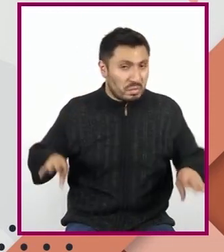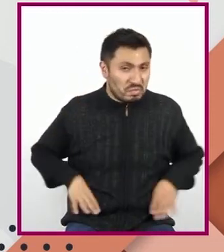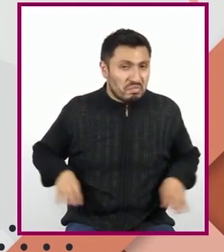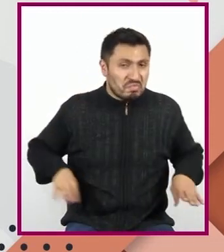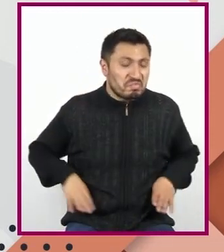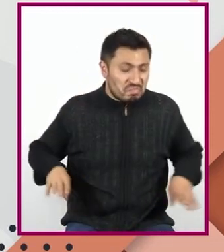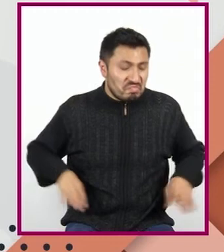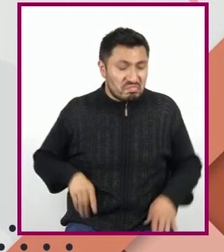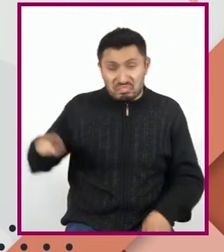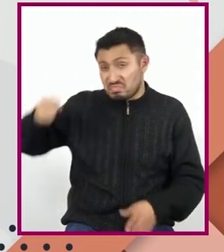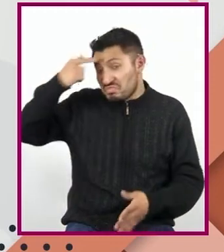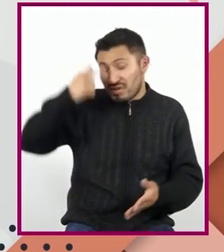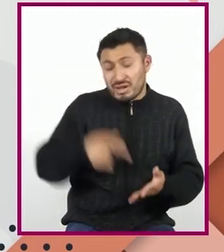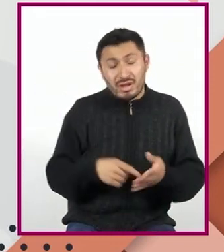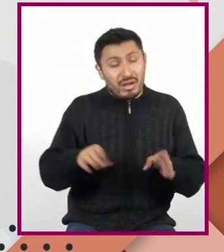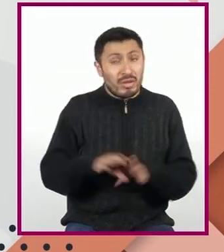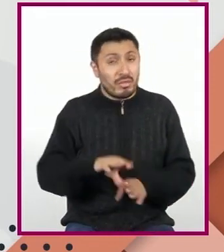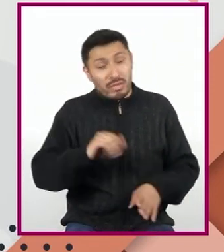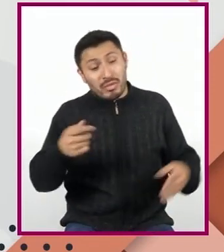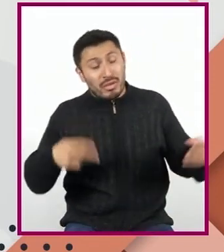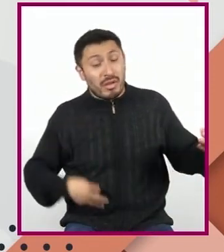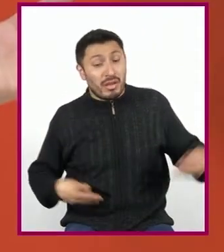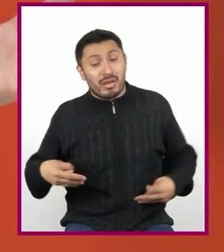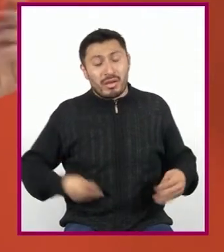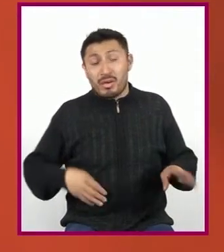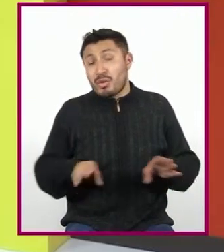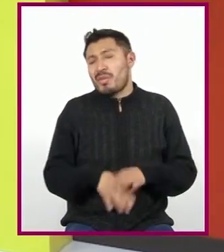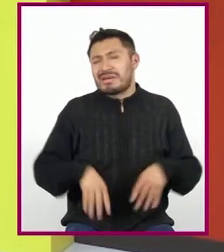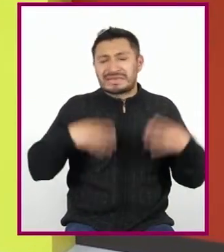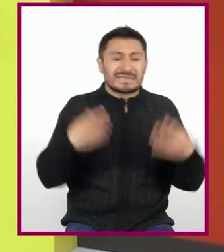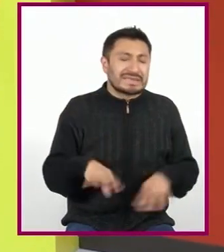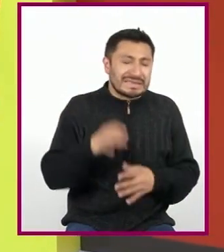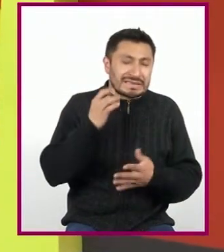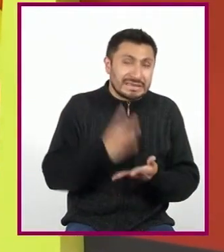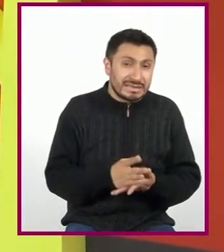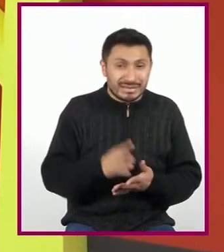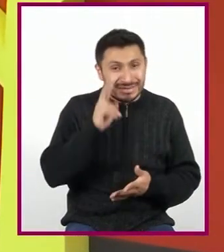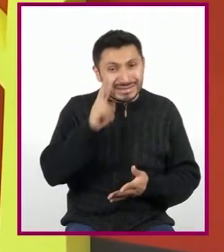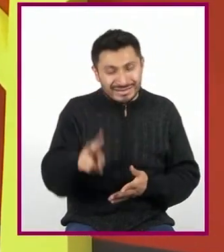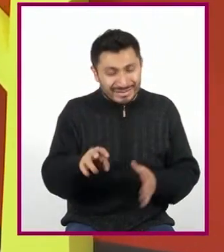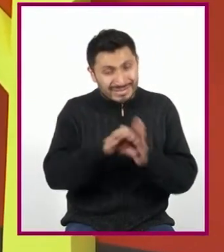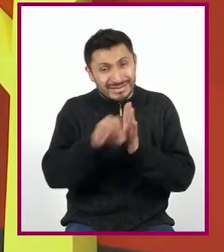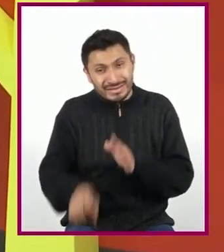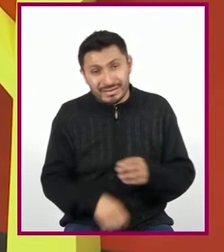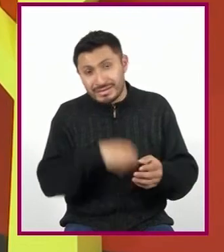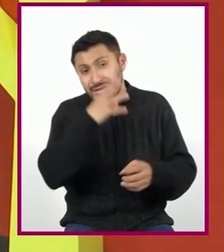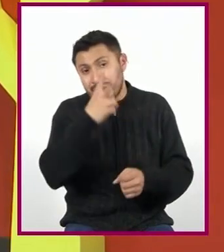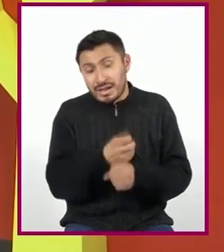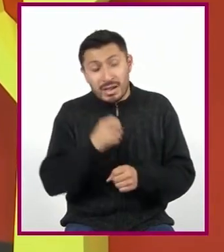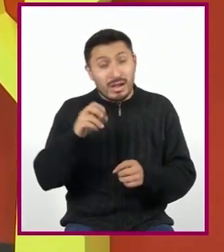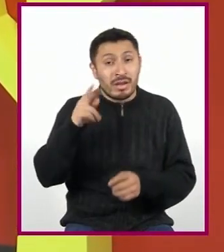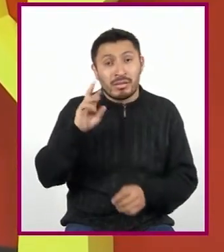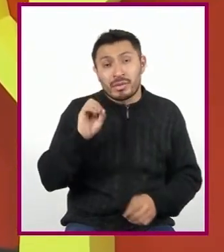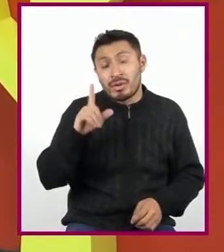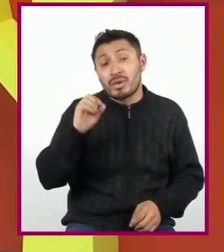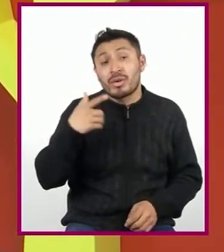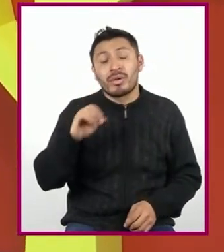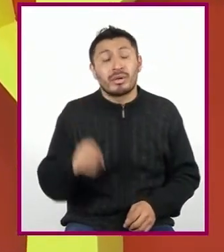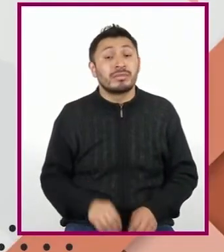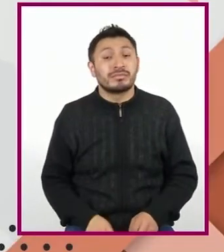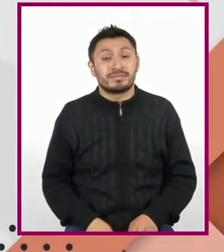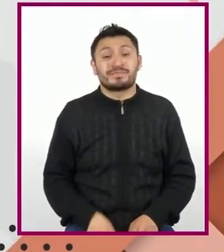comedias, él es también escritor de una veintena de comedias. El verbo está conjugado en tercera persona del